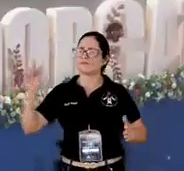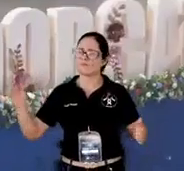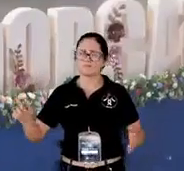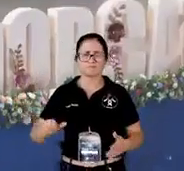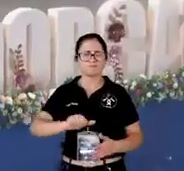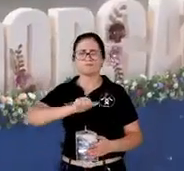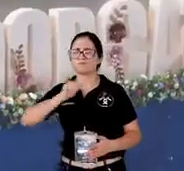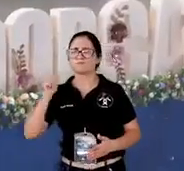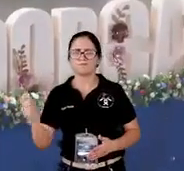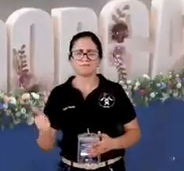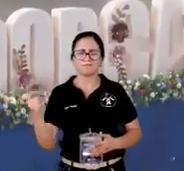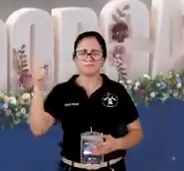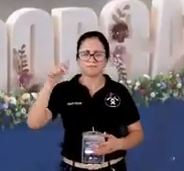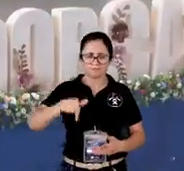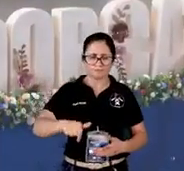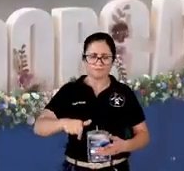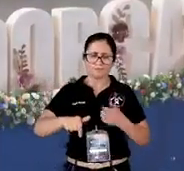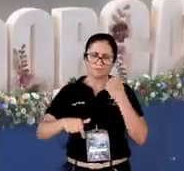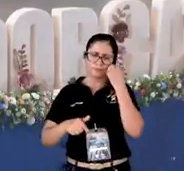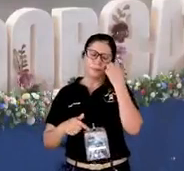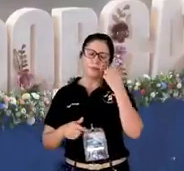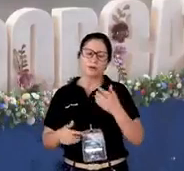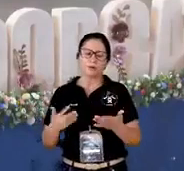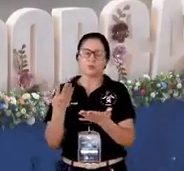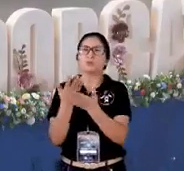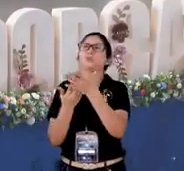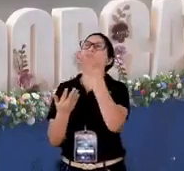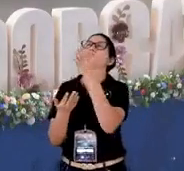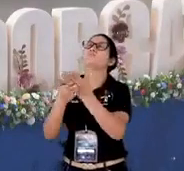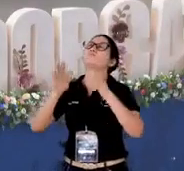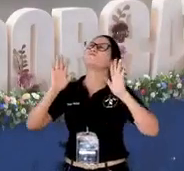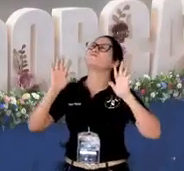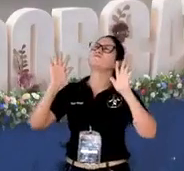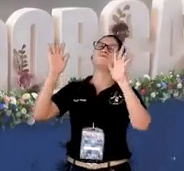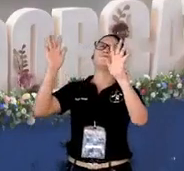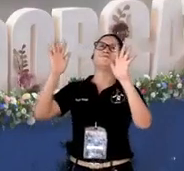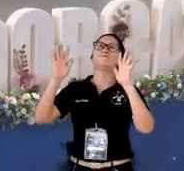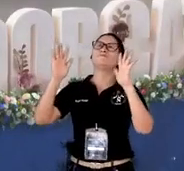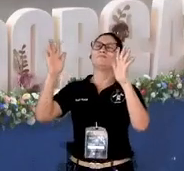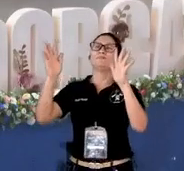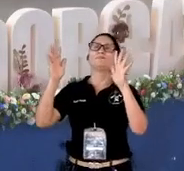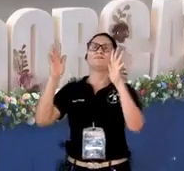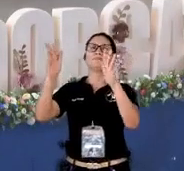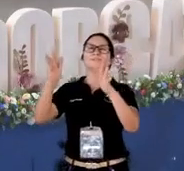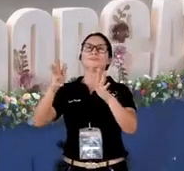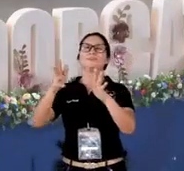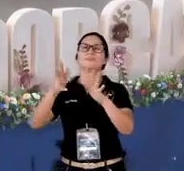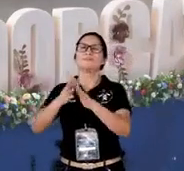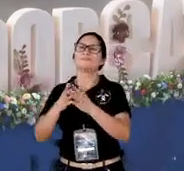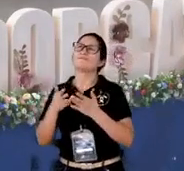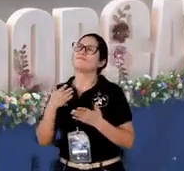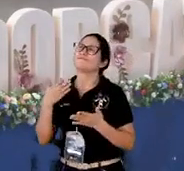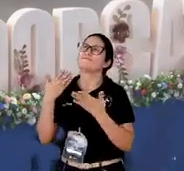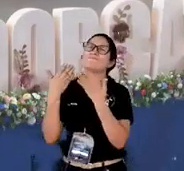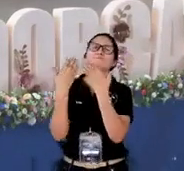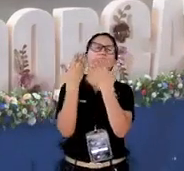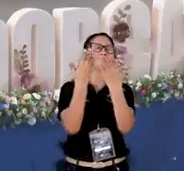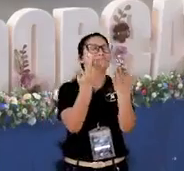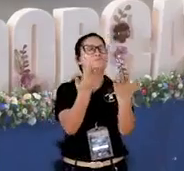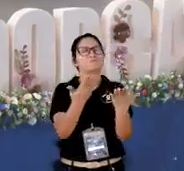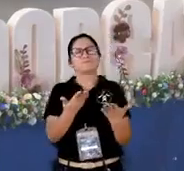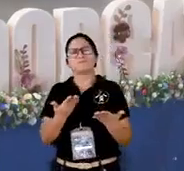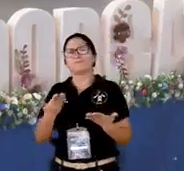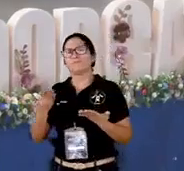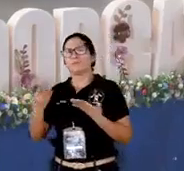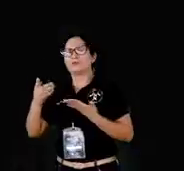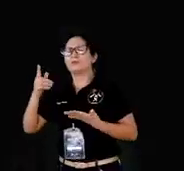más, Cristo amado, con nuestras manos en alto, Señor Jesucristo, estamos indicando,